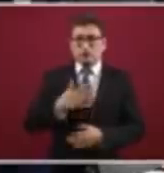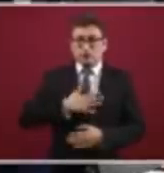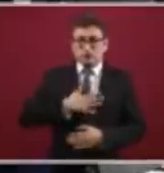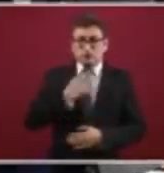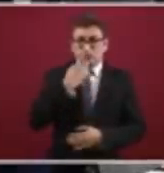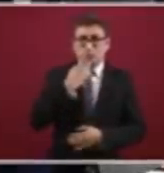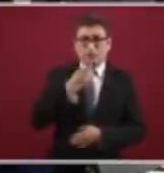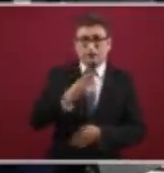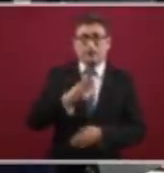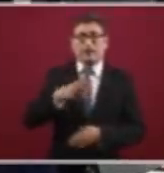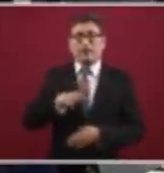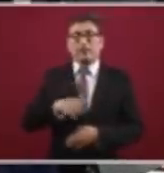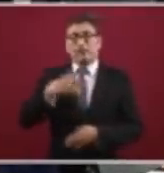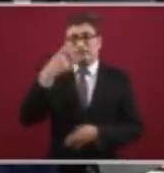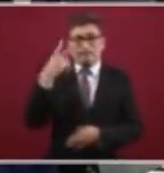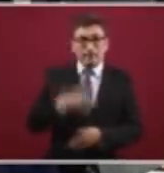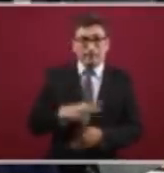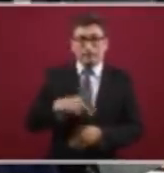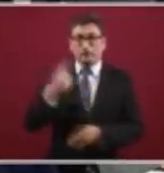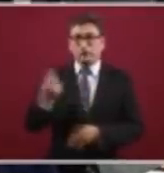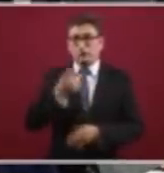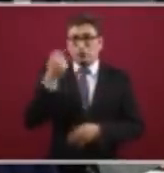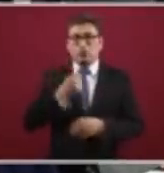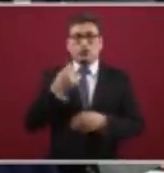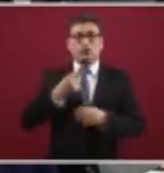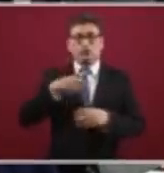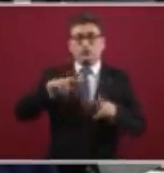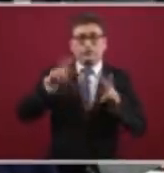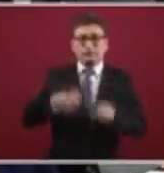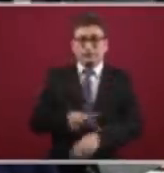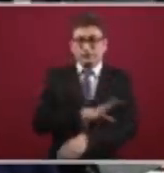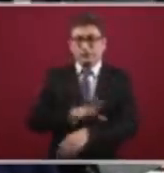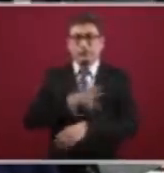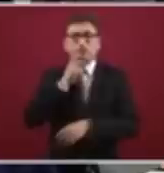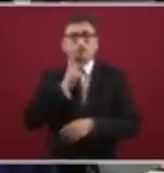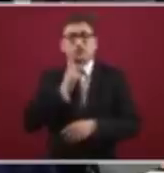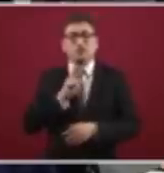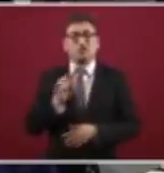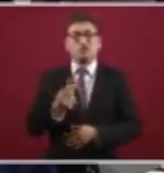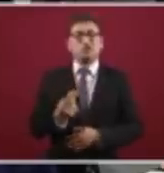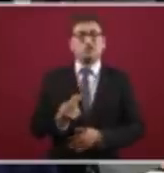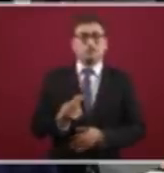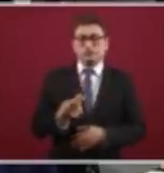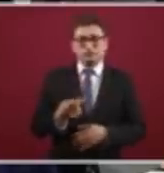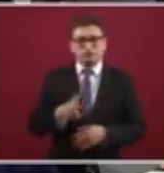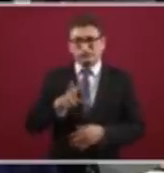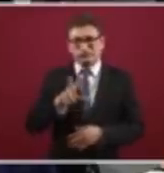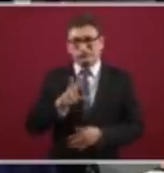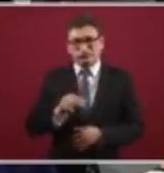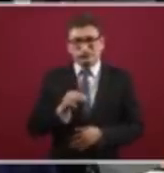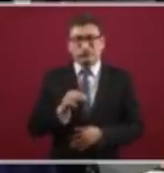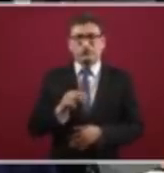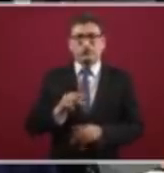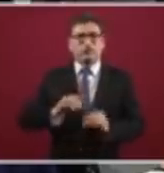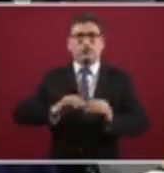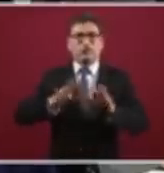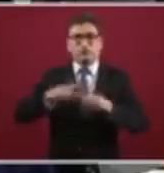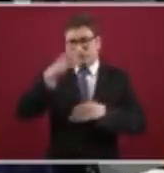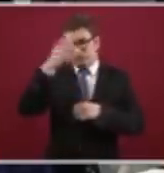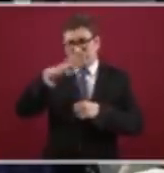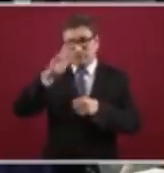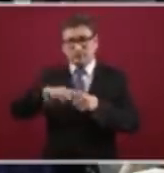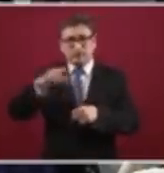capacitación tecnológica en materia eléctrica y petrolera y para ello ningún extranjero necesita convertirse en